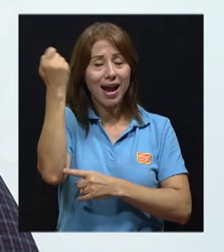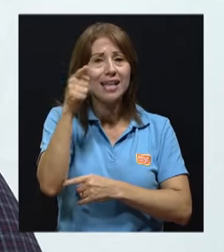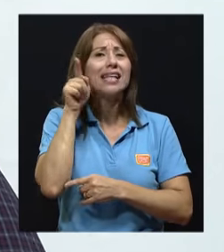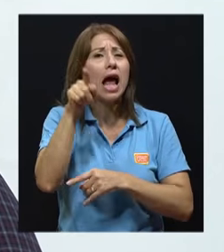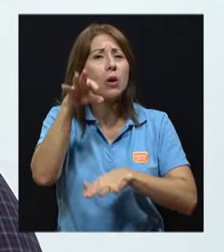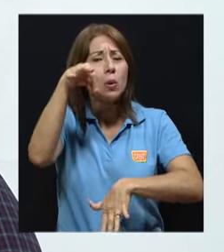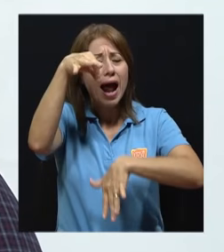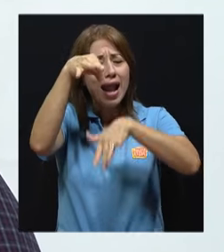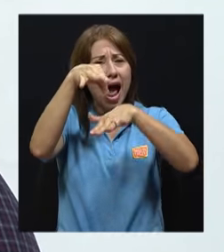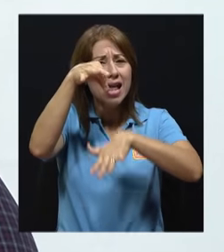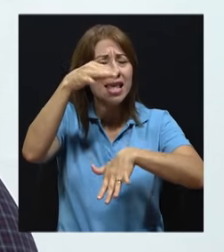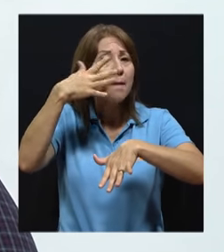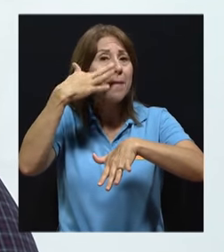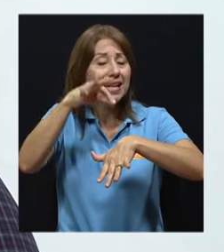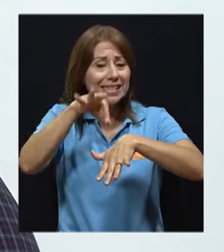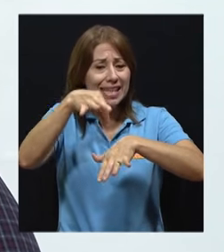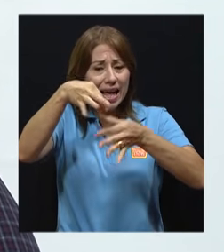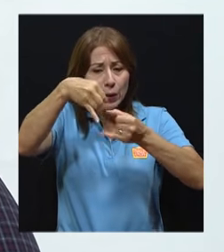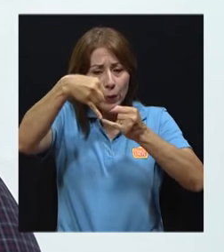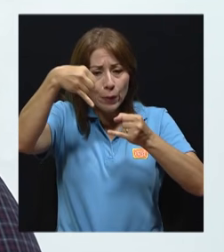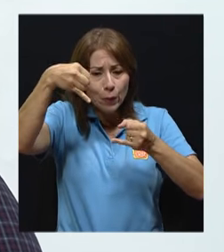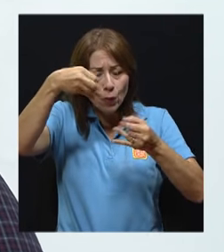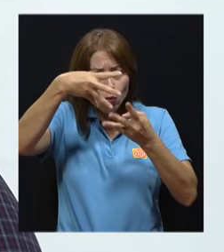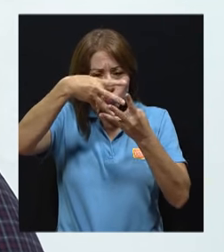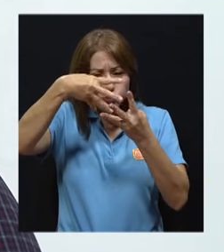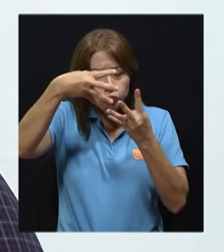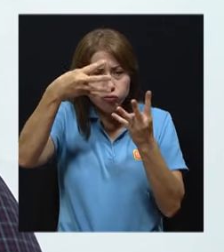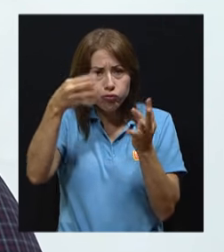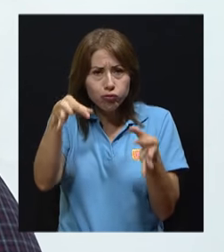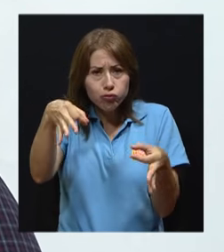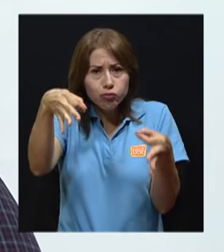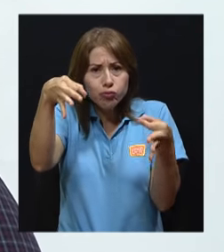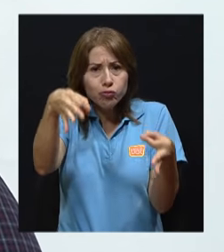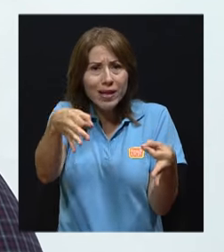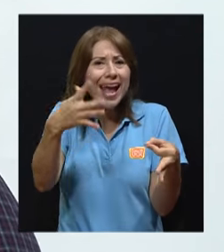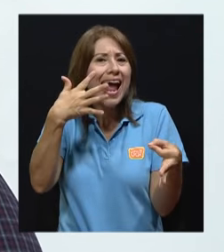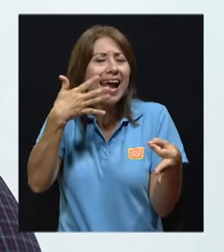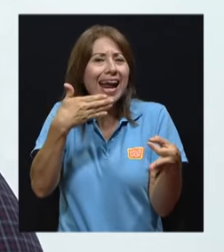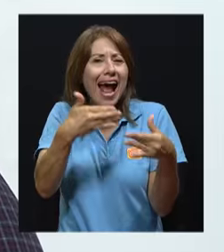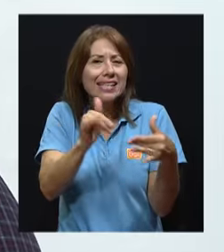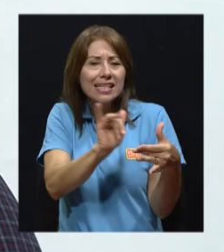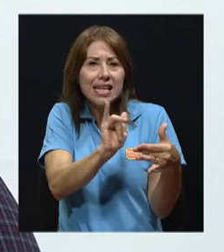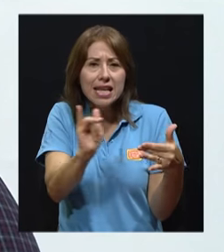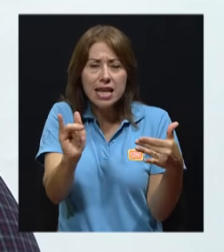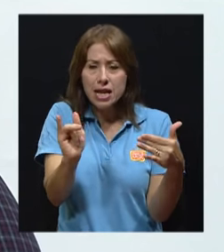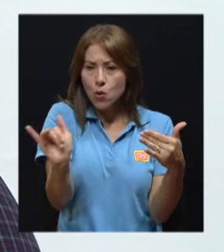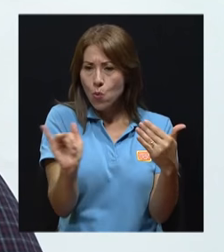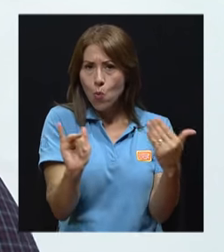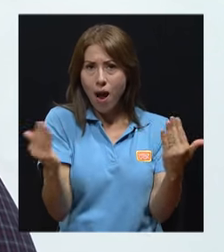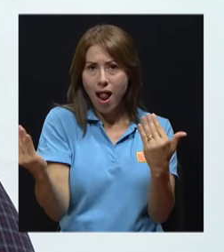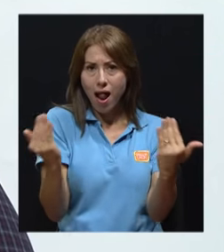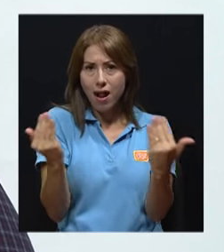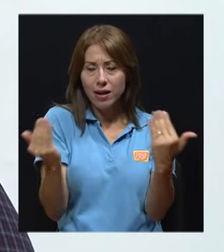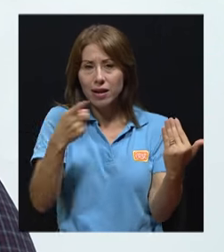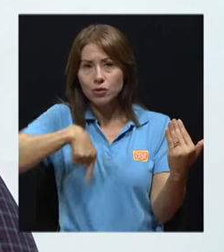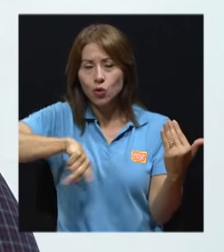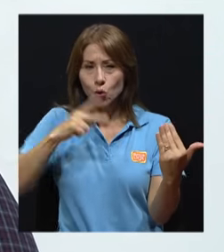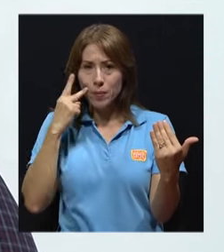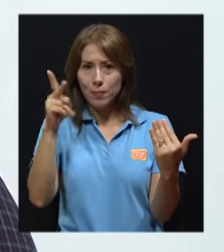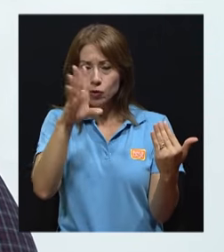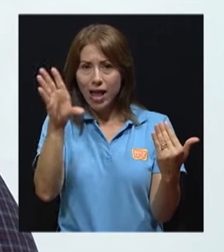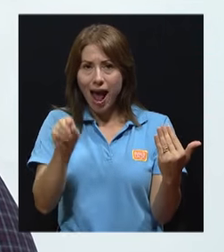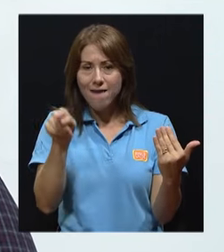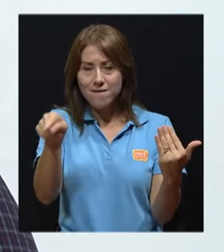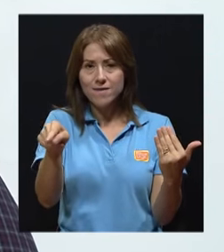hay una araña muy similar que produce una tela casi idéntica a la que nosotros vimos